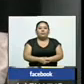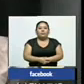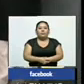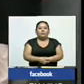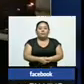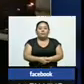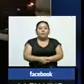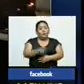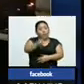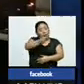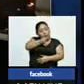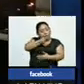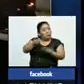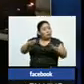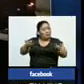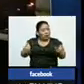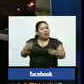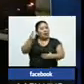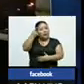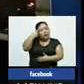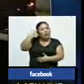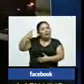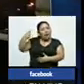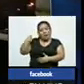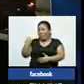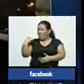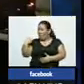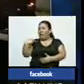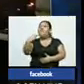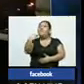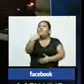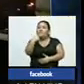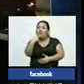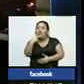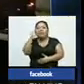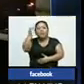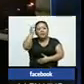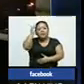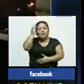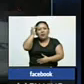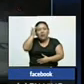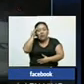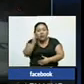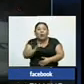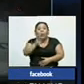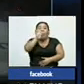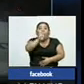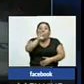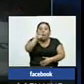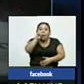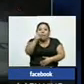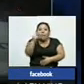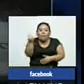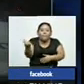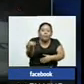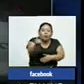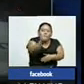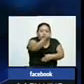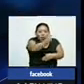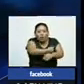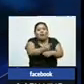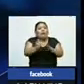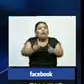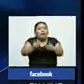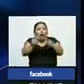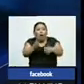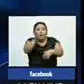Y en más información, como recordarán, el pasado viernes se reportó la privación de libertad de 40 pasajeros que se conducían a